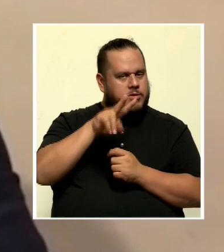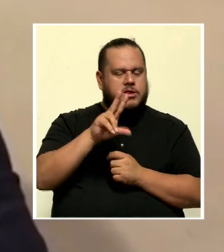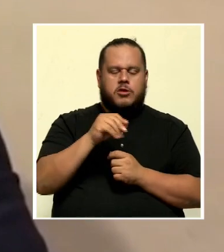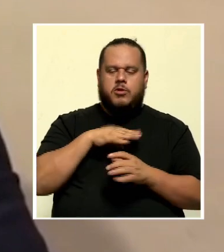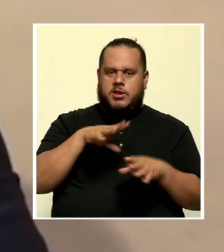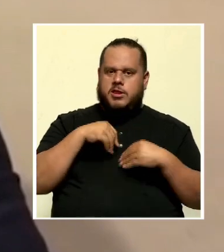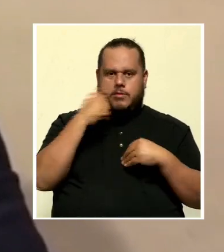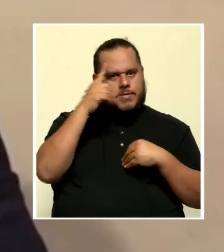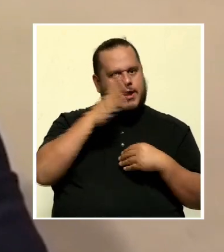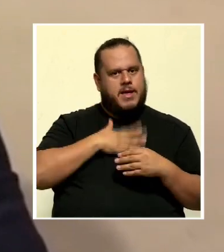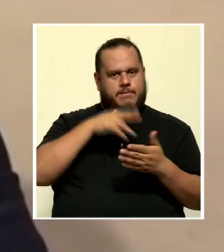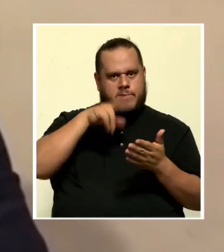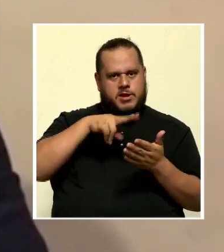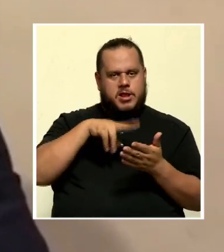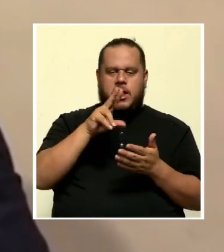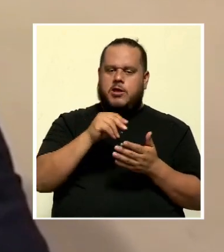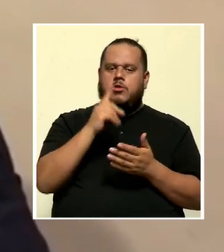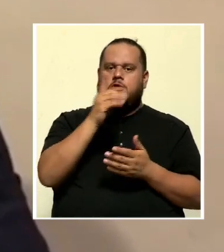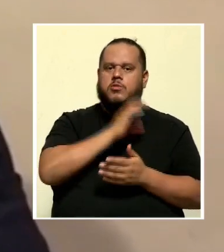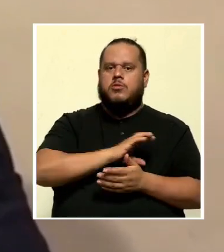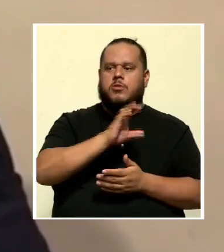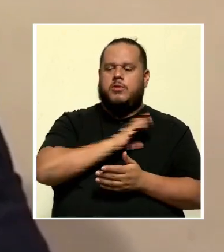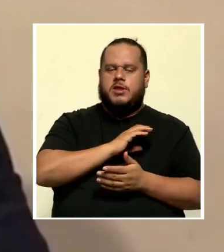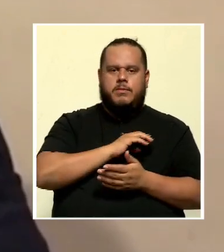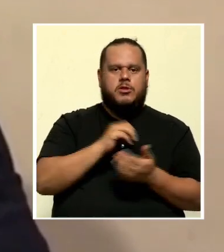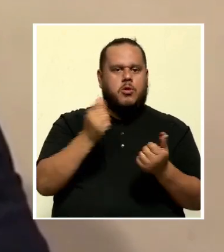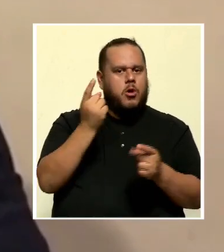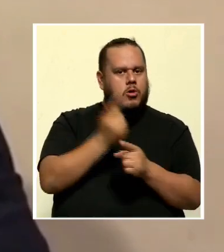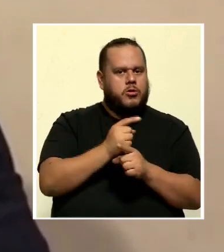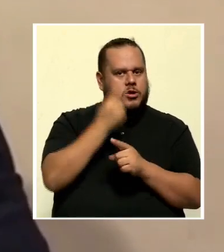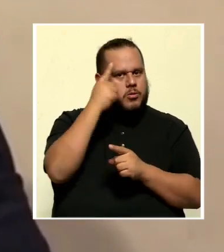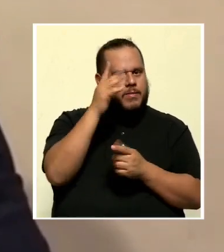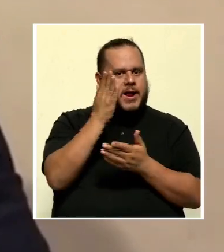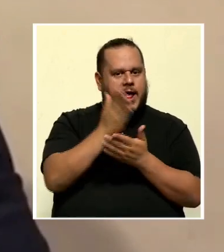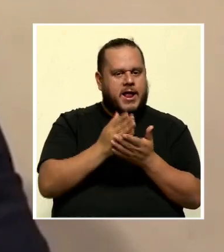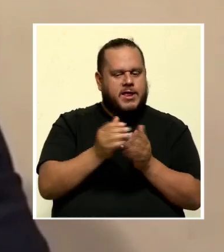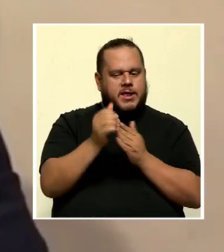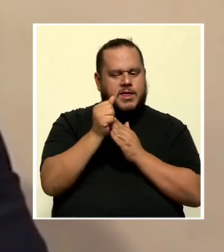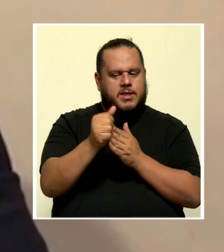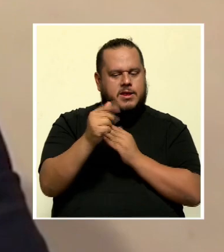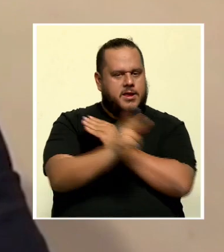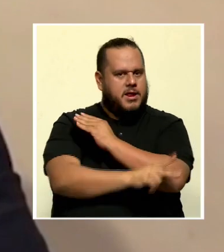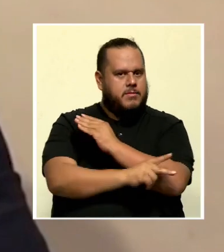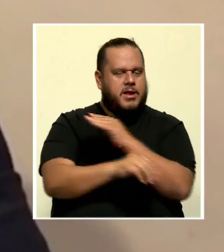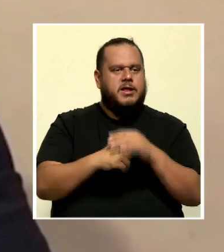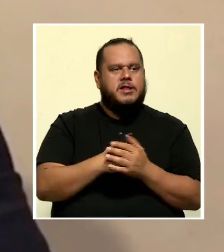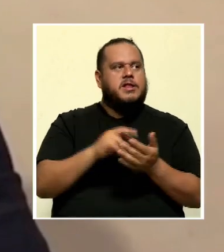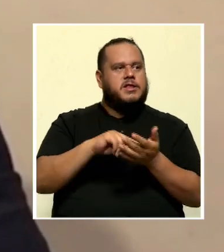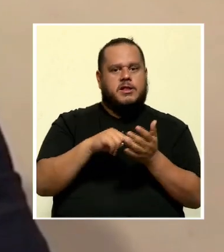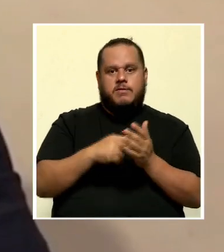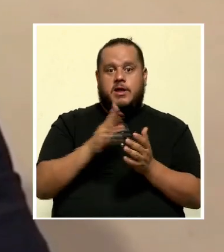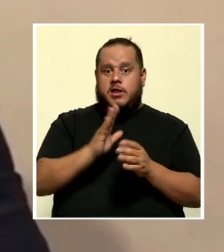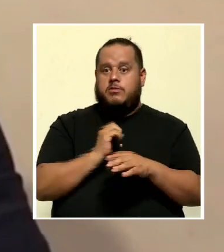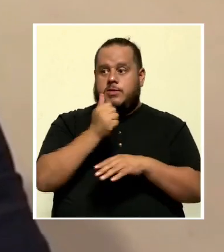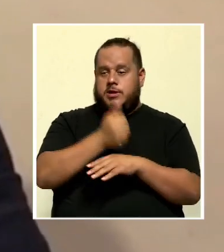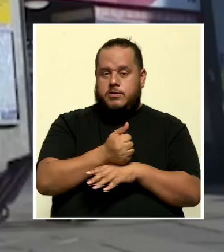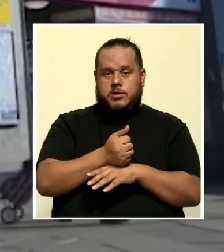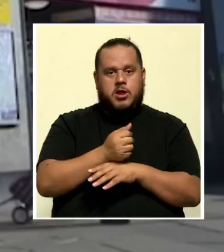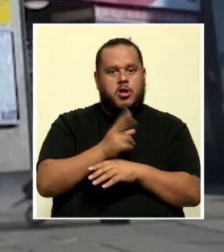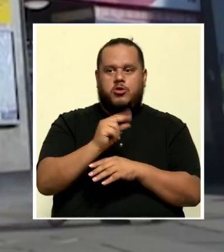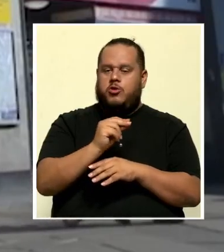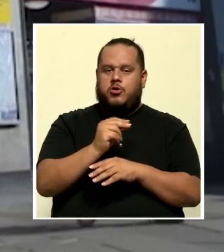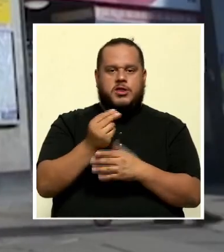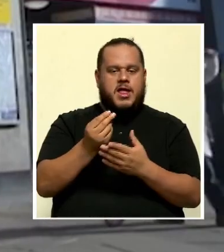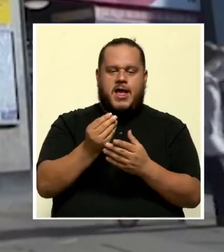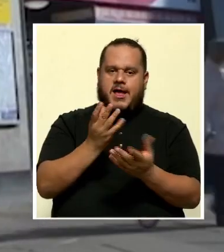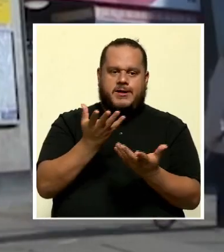mis electores y no creo que sea un comportamiento aceptable para alguien que dirige el país. Todo ello hace que su planteamiento sea insostenible.